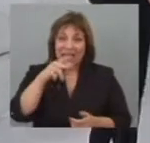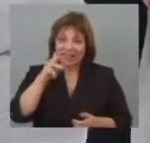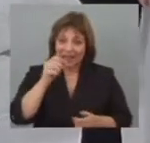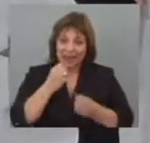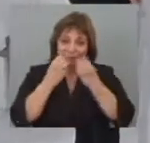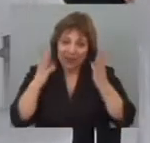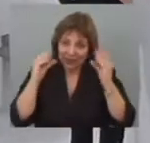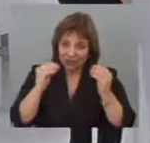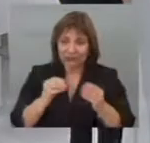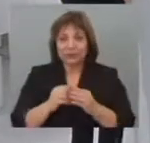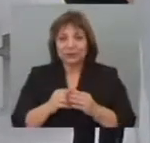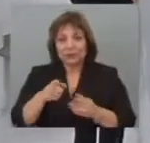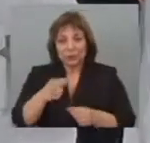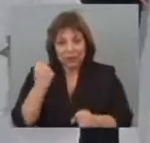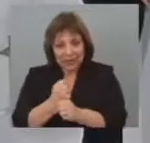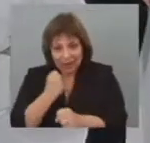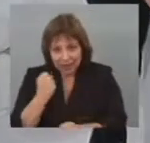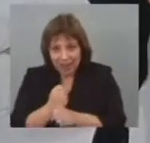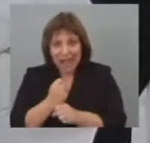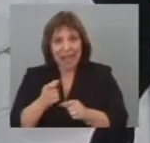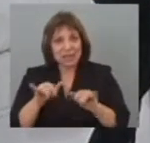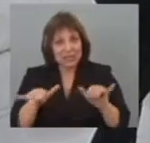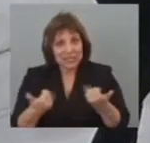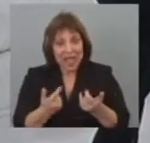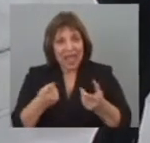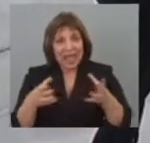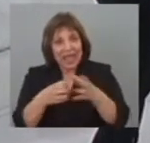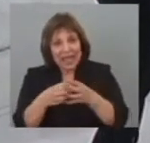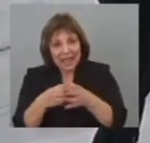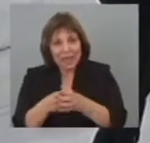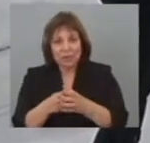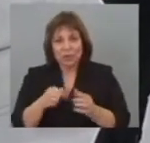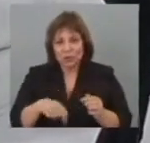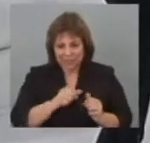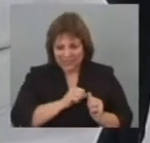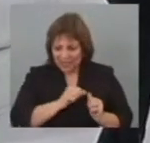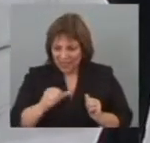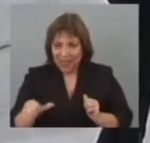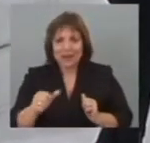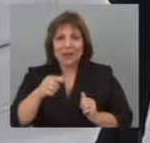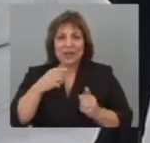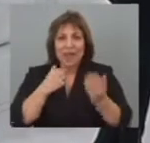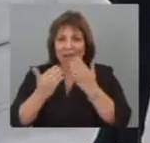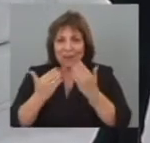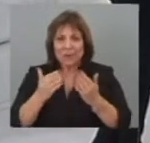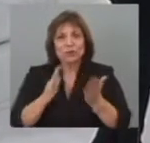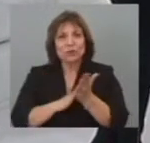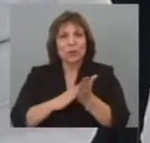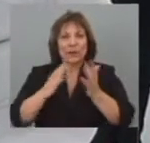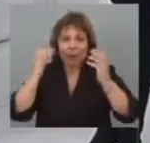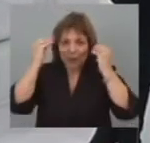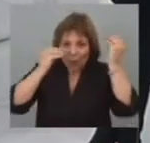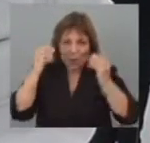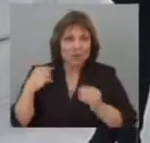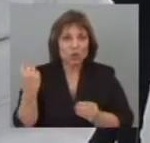¿Qué tal? Buenas noches. Bueno, estuviste trabajando con el equipo toda esta semana y hablábamos un poco de la preocupación que tienen